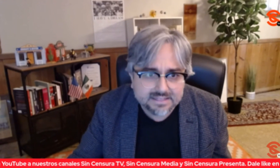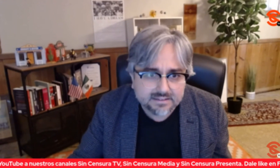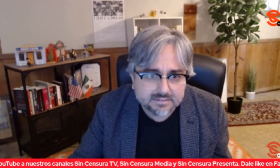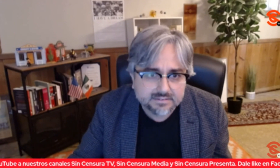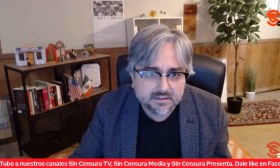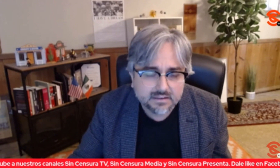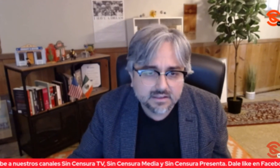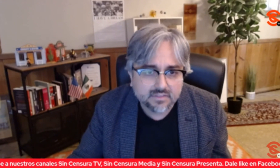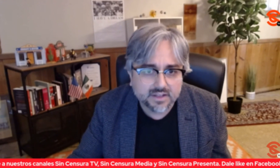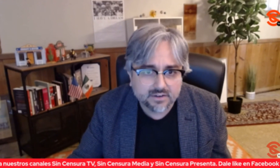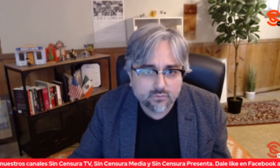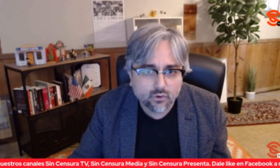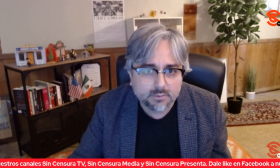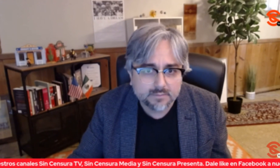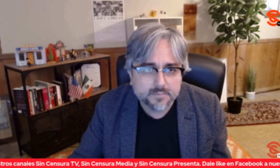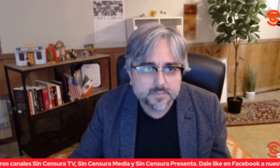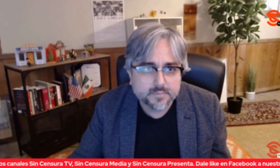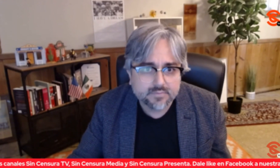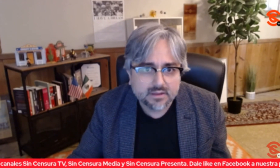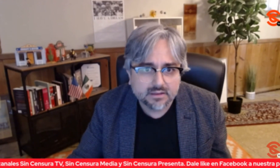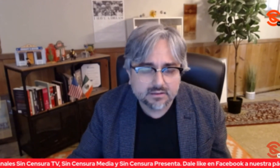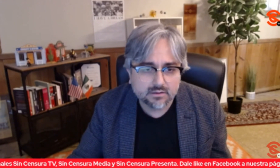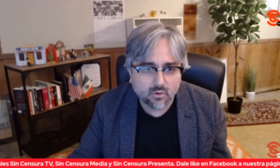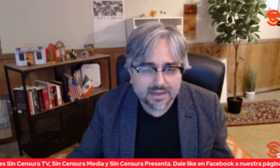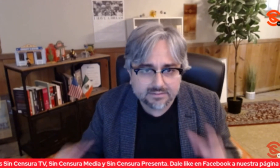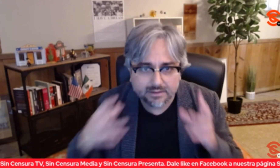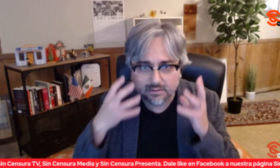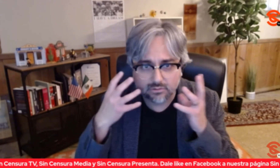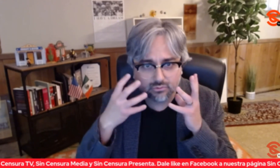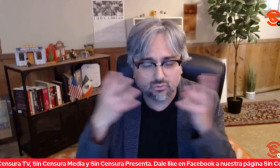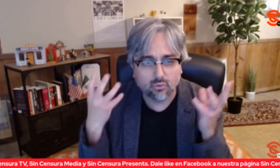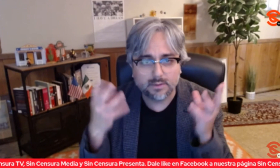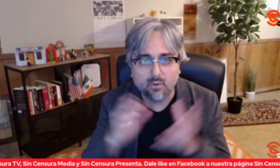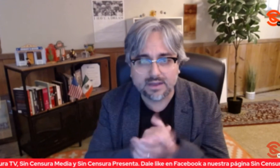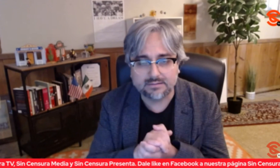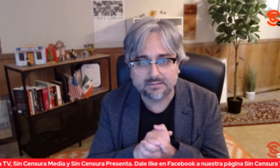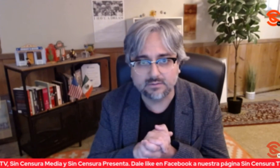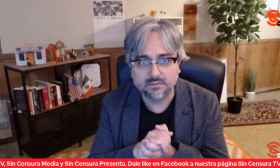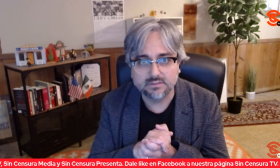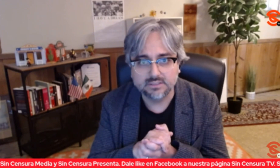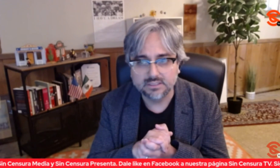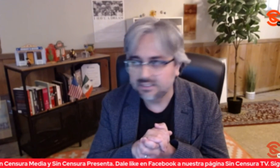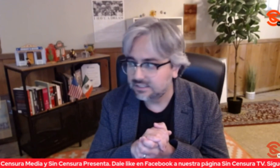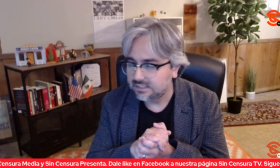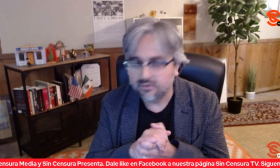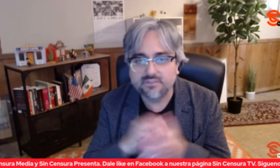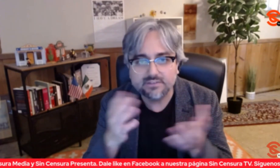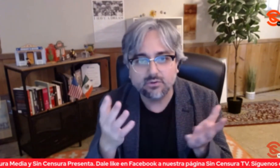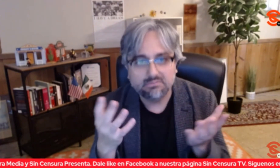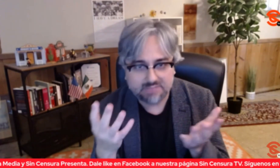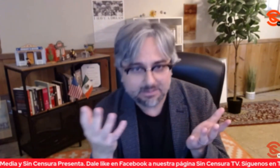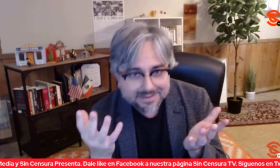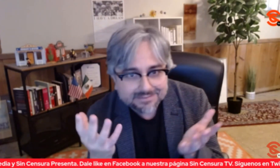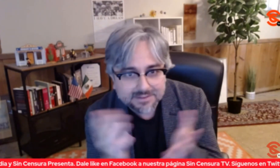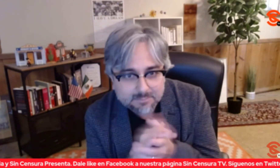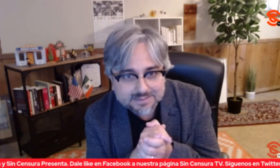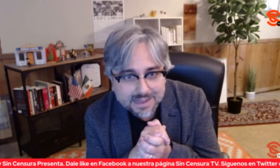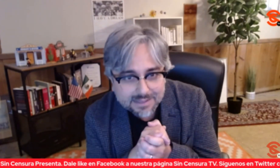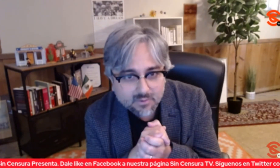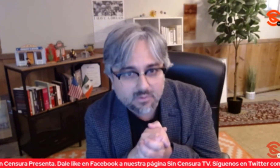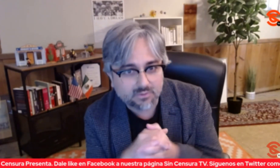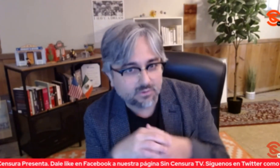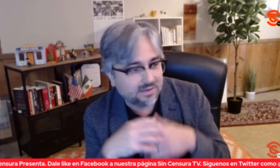Erika Hernández de Reforma, lo hace con su cubrebocas, ¿no? Yo insisto, tal vez